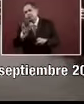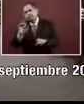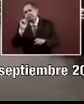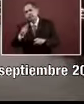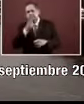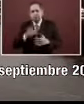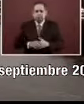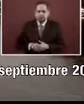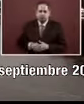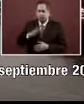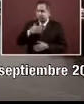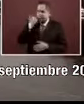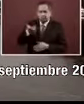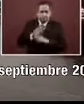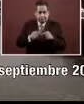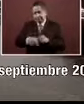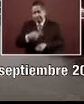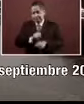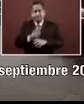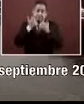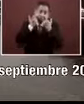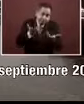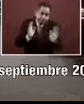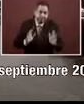lo hizo? Sí, quisiera yo que fuese ya a partir de esta semana.